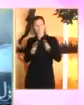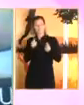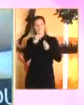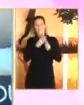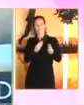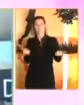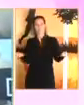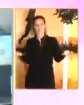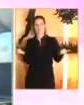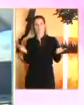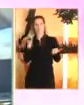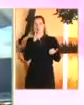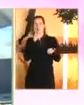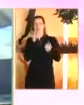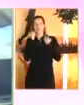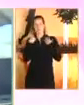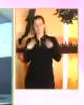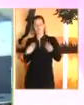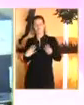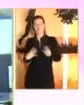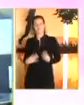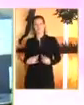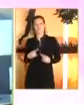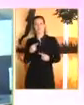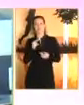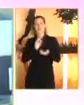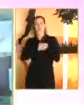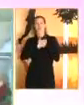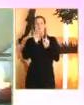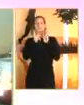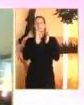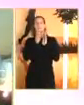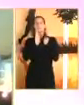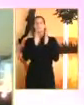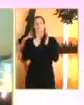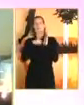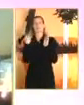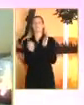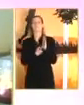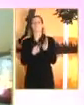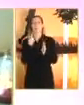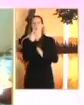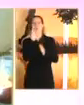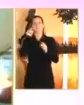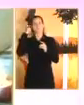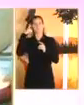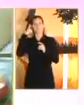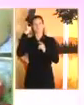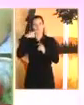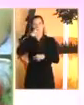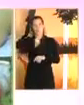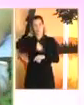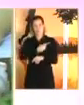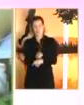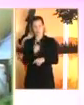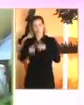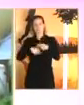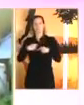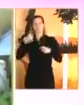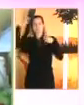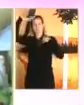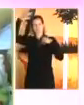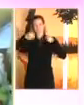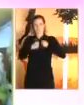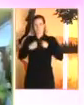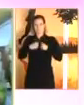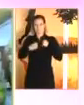aún queda más. La castañoterapia completa dura aproximadamente una hora. Después de la envoltura pasamos a la ducha y toca otro